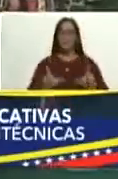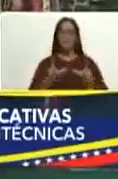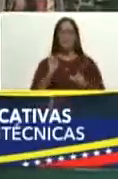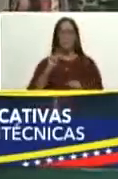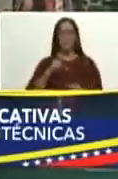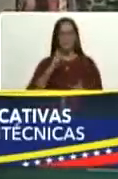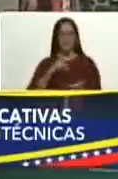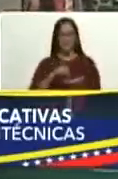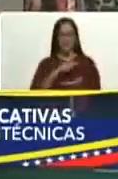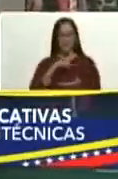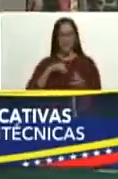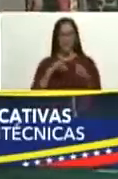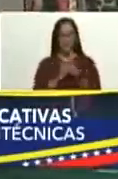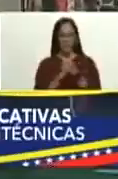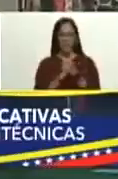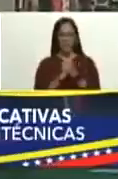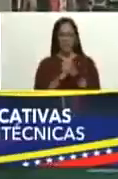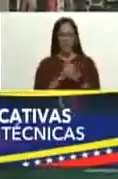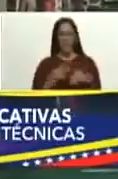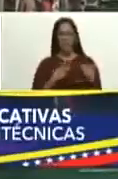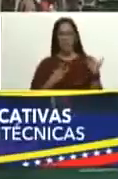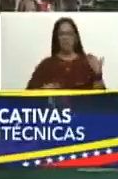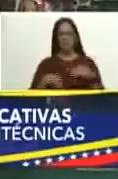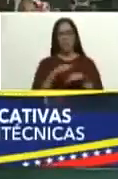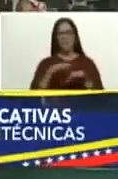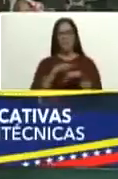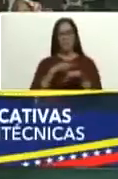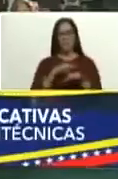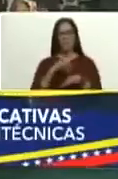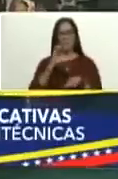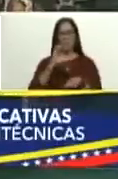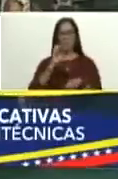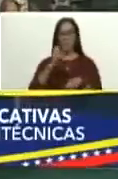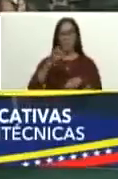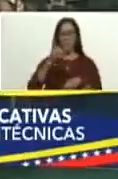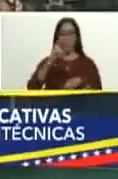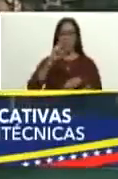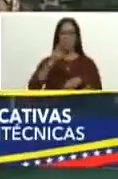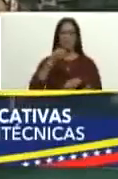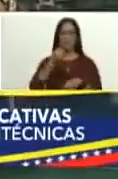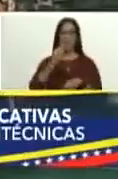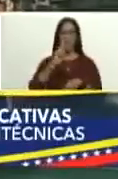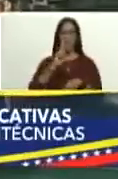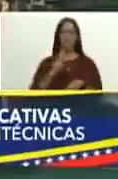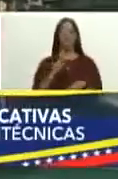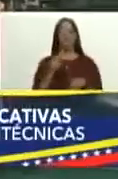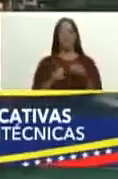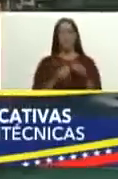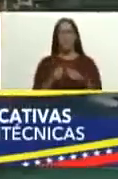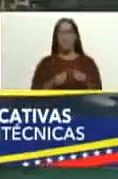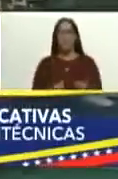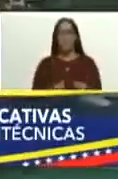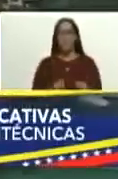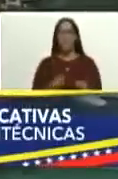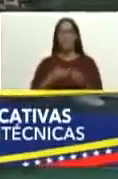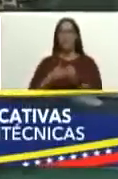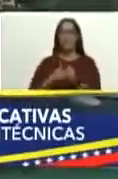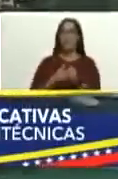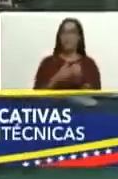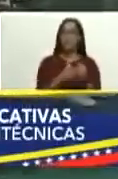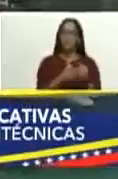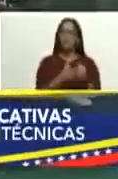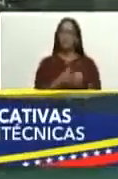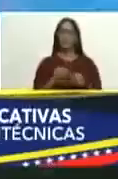también nuestro camarada, el viceministro Edgar Blanco, que ha sido, como quien dice, el conductor en